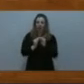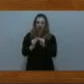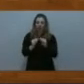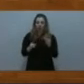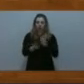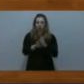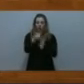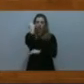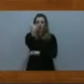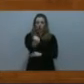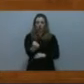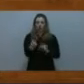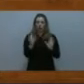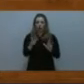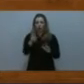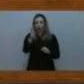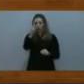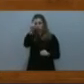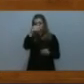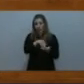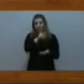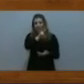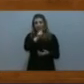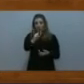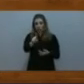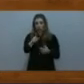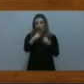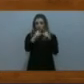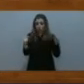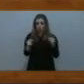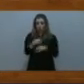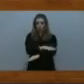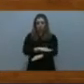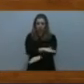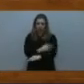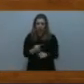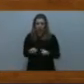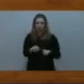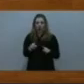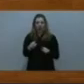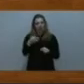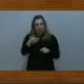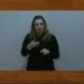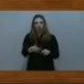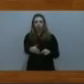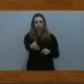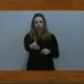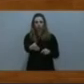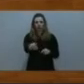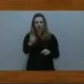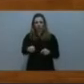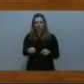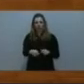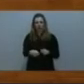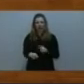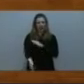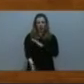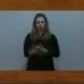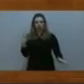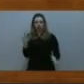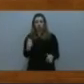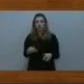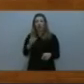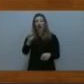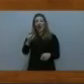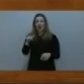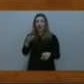apoyando, pero que en 2021 Asturias tenga un gobierno con la visión de futuro, el empuje y la rapidez con que emprendió el camino de Alfonso II,